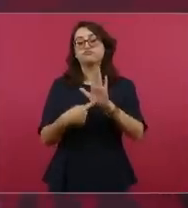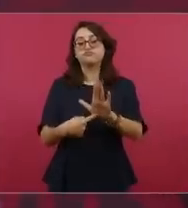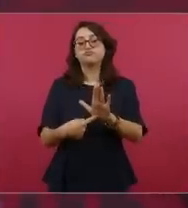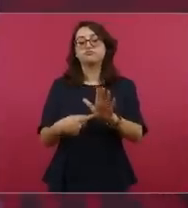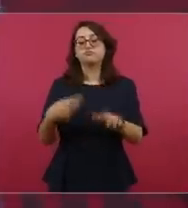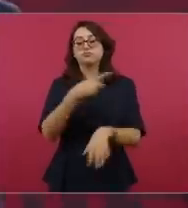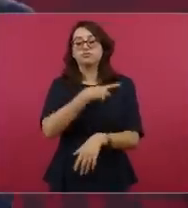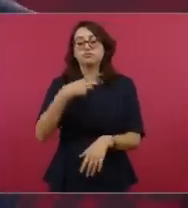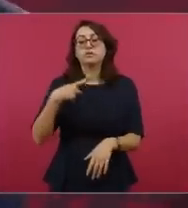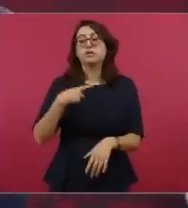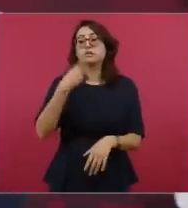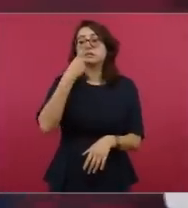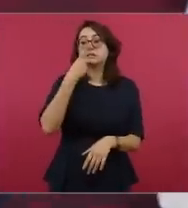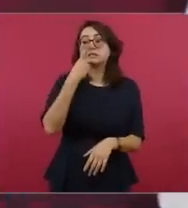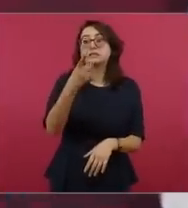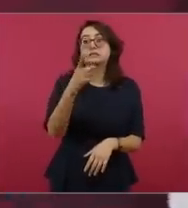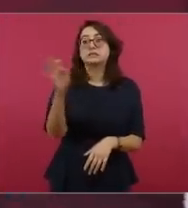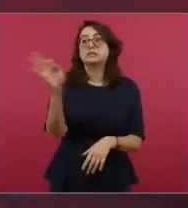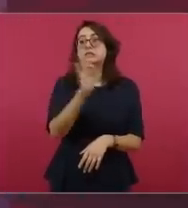infraccionen